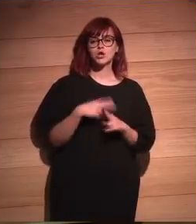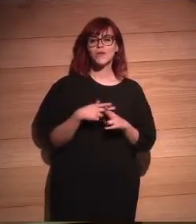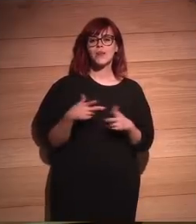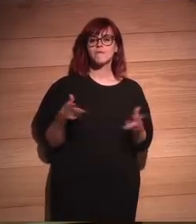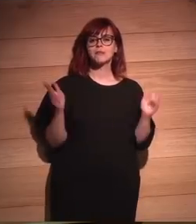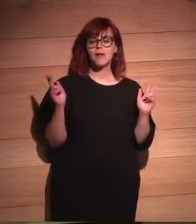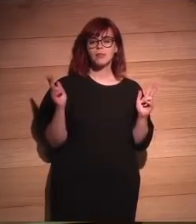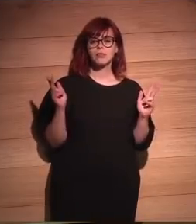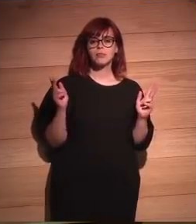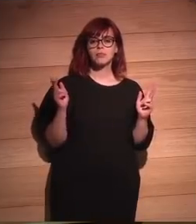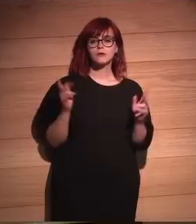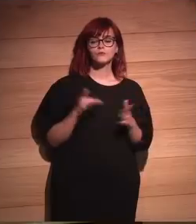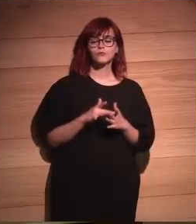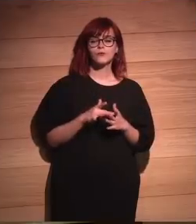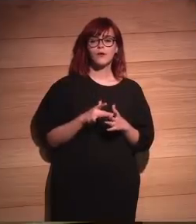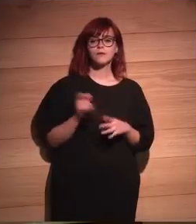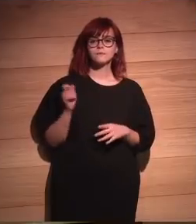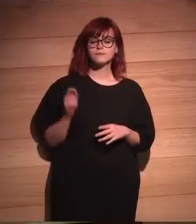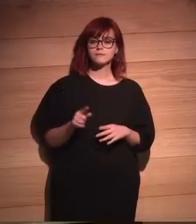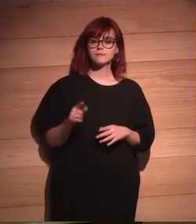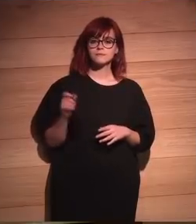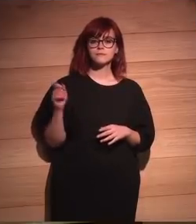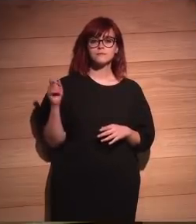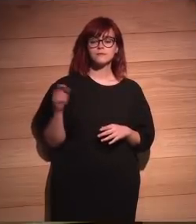libertad. Y cada vez que aparece